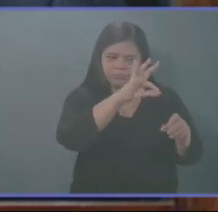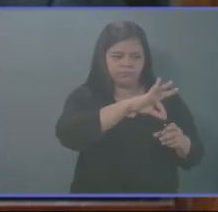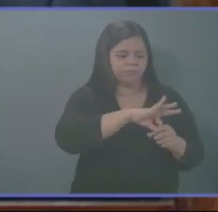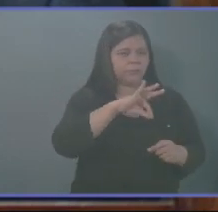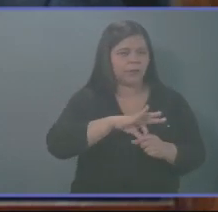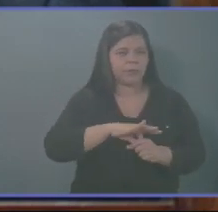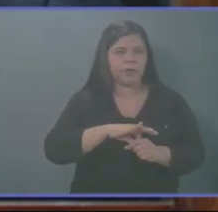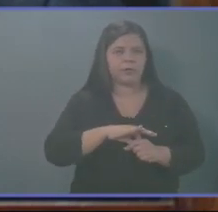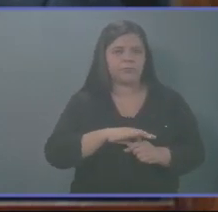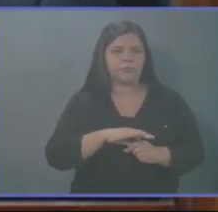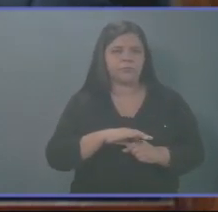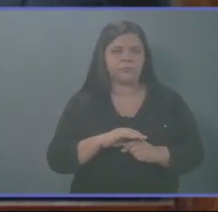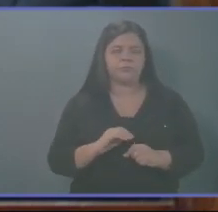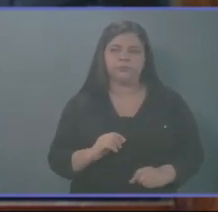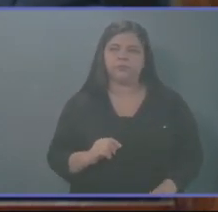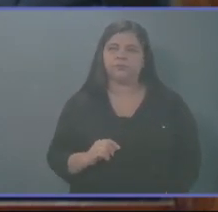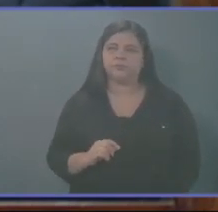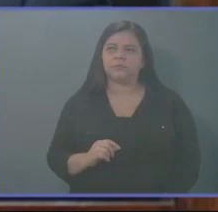ciudadanos al momento